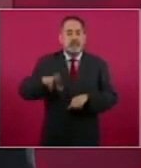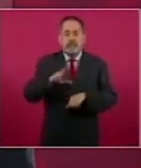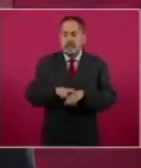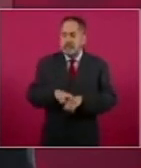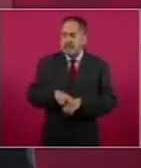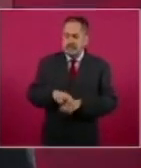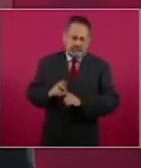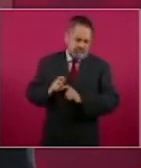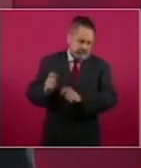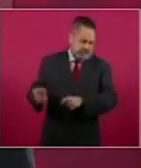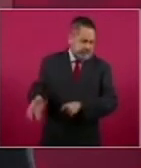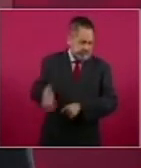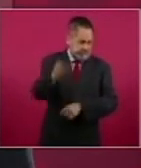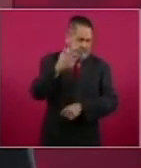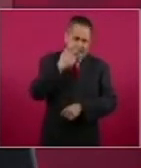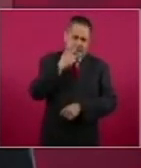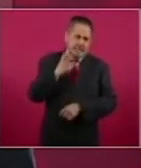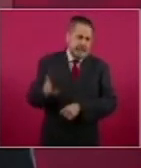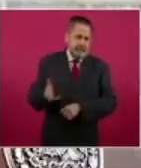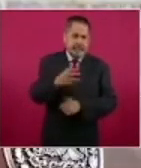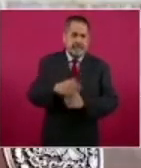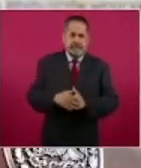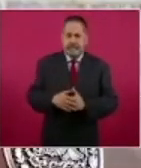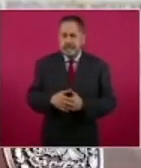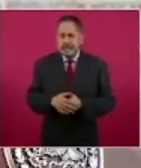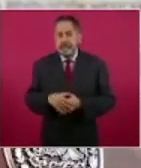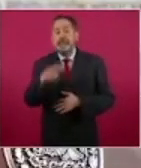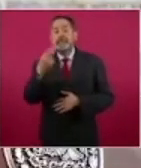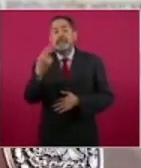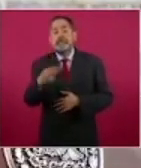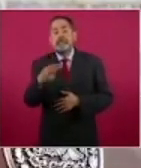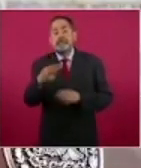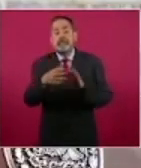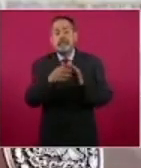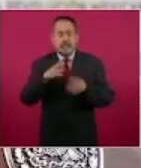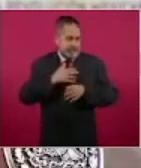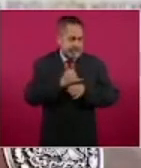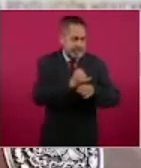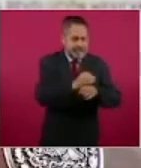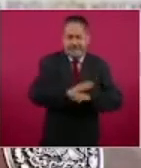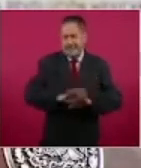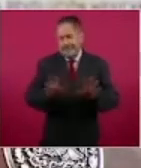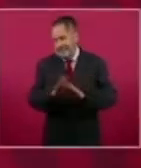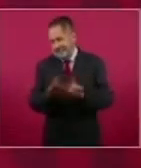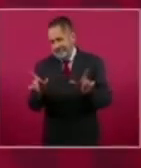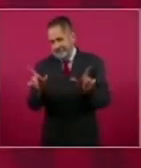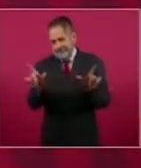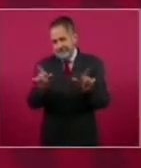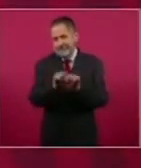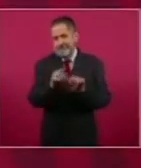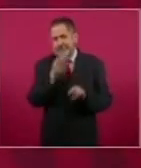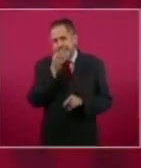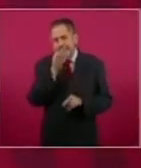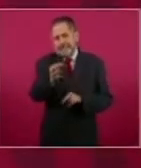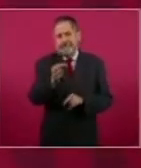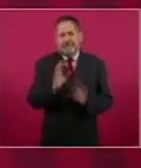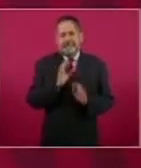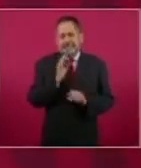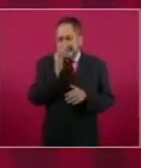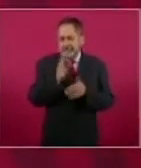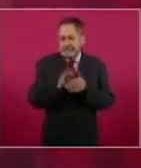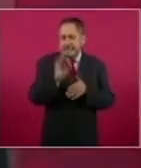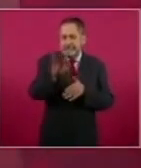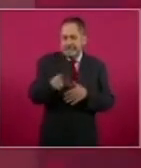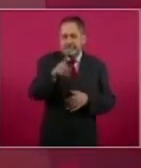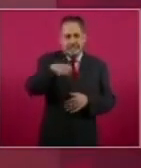Pinabete, para castigar a los responsables por lo sucedido, por ese